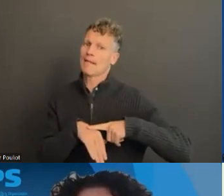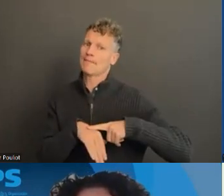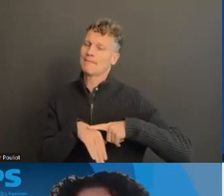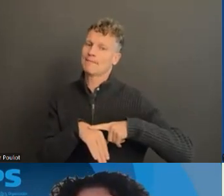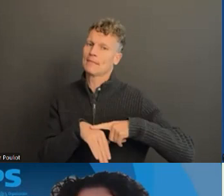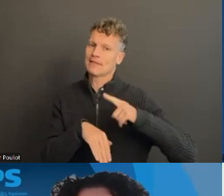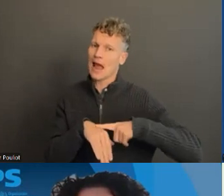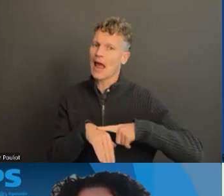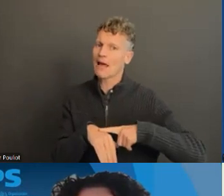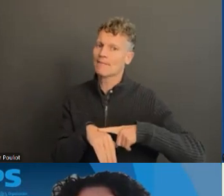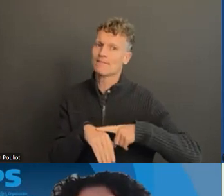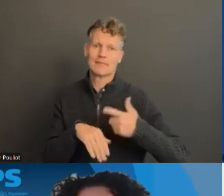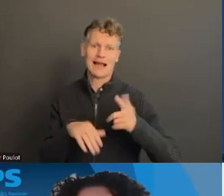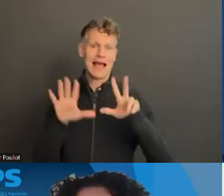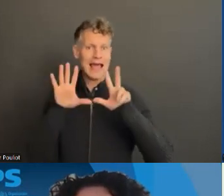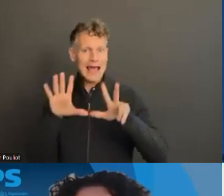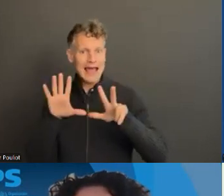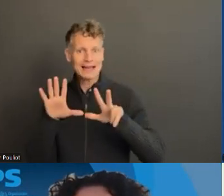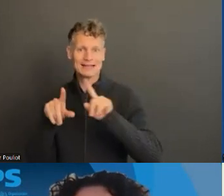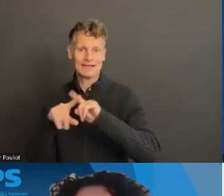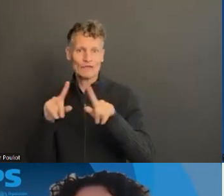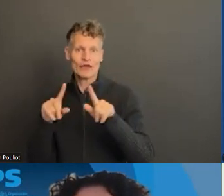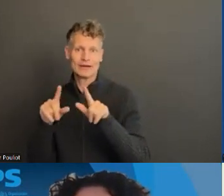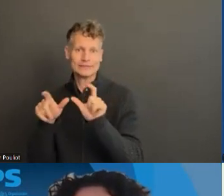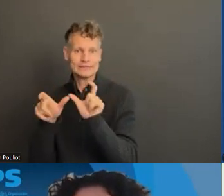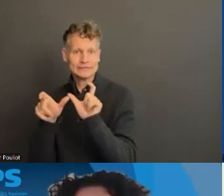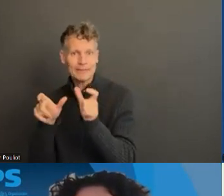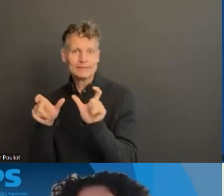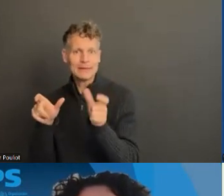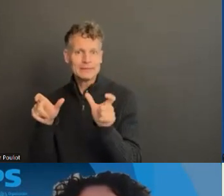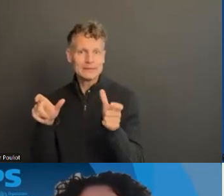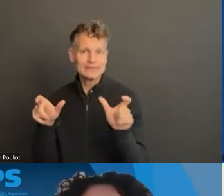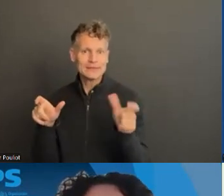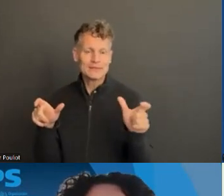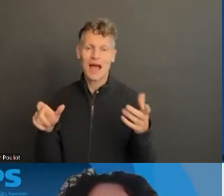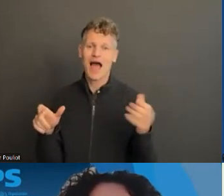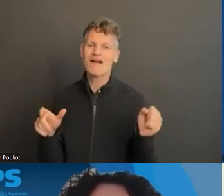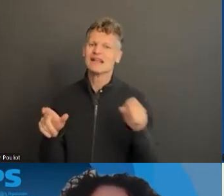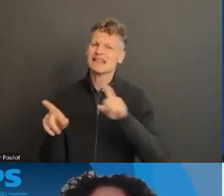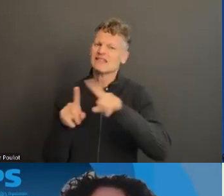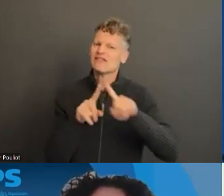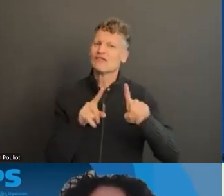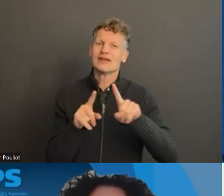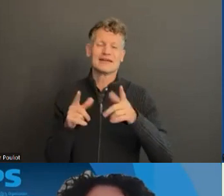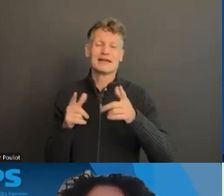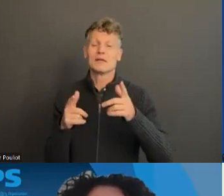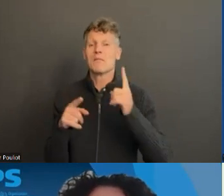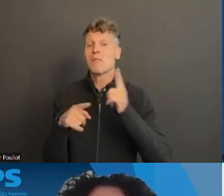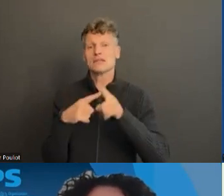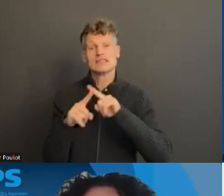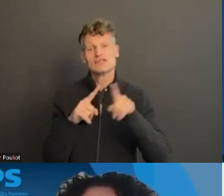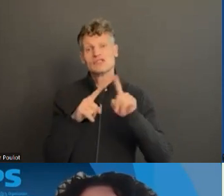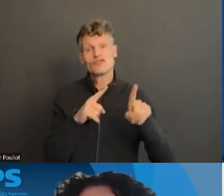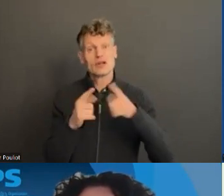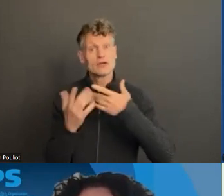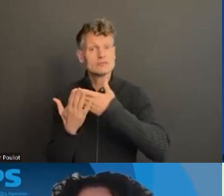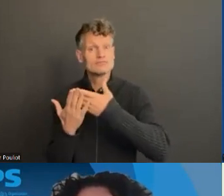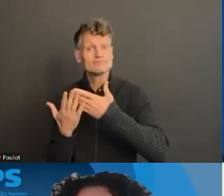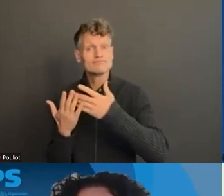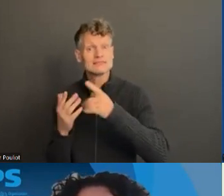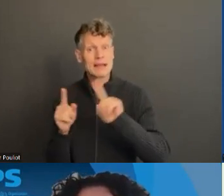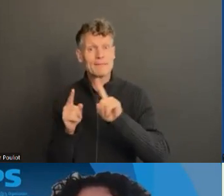PAHO. Está en inglés y está también en español. Y nosotros como equipos también prestamos la colaboración